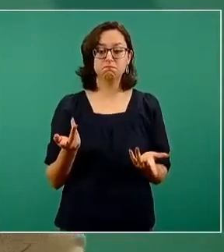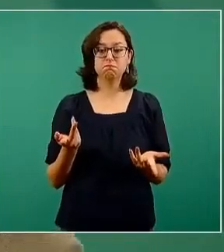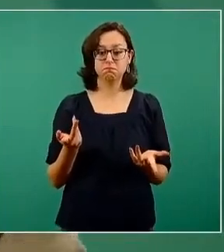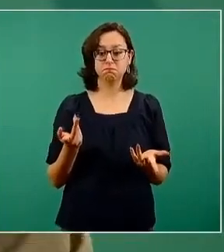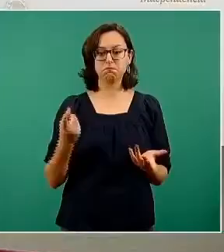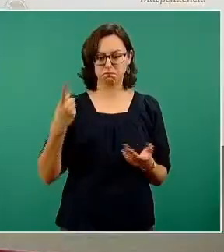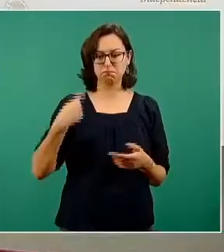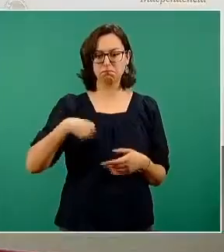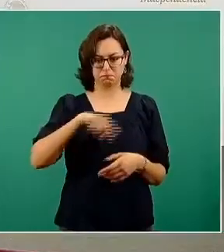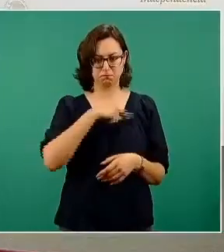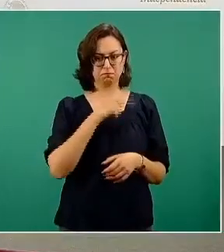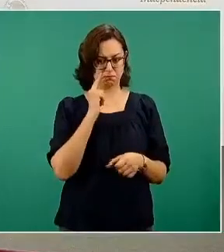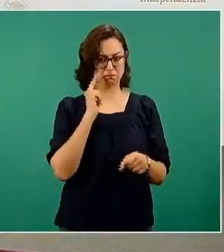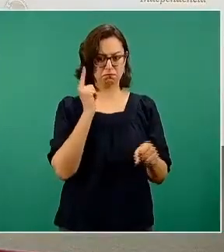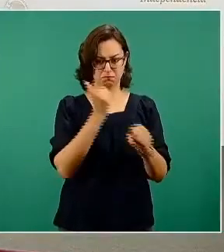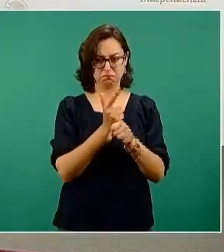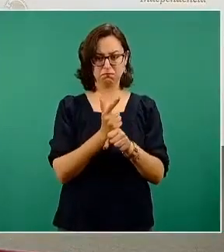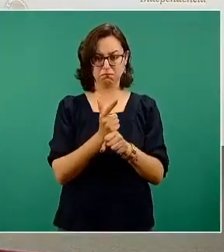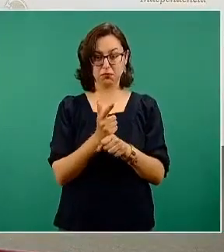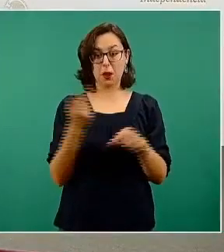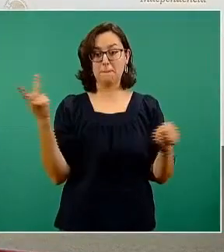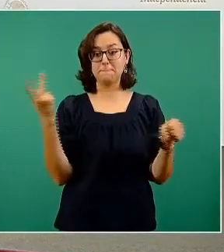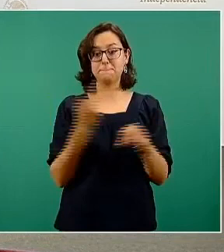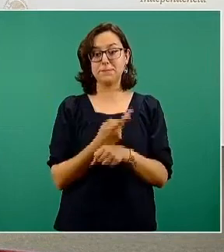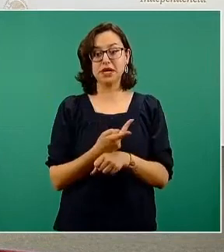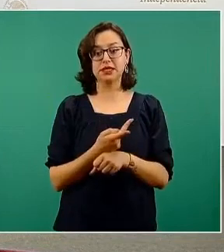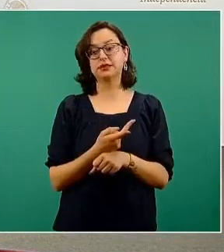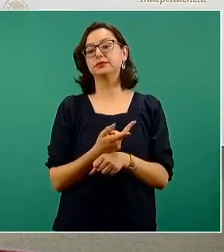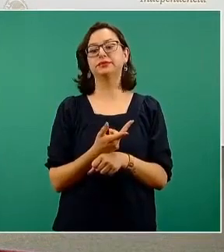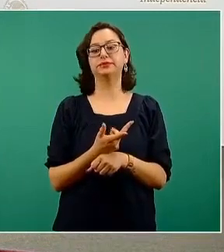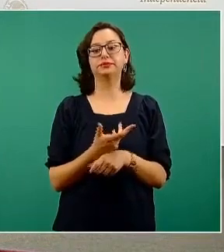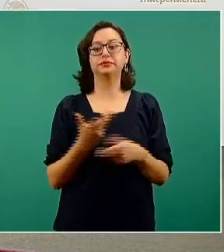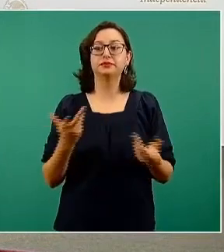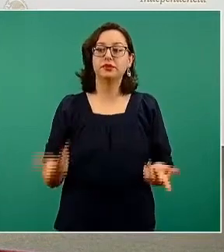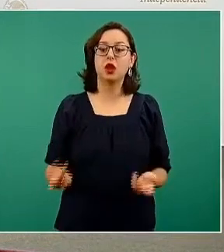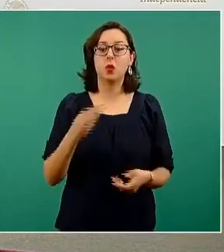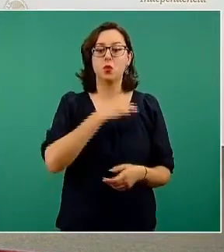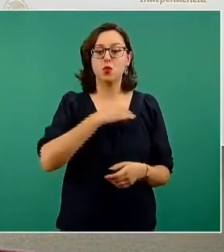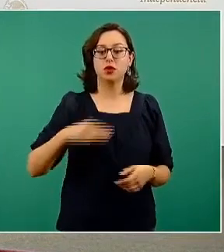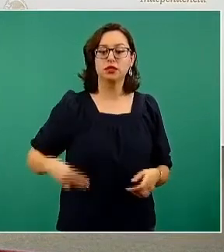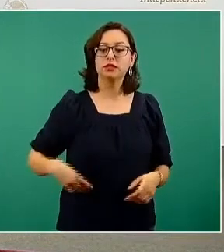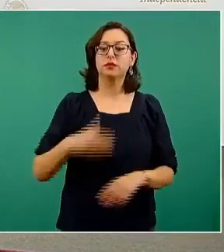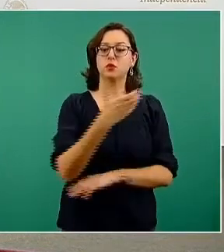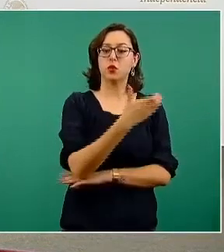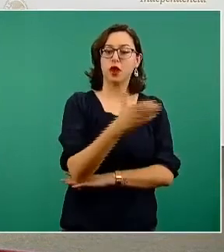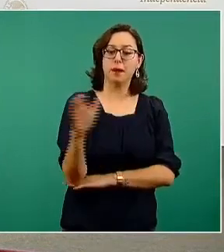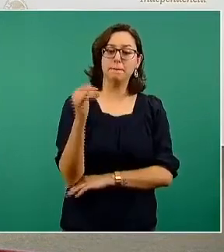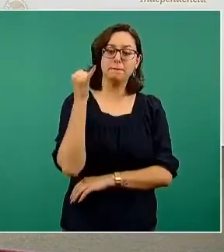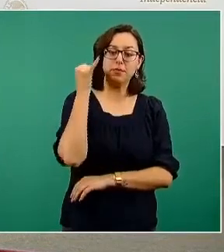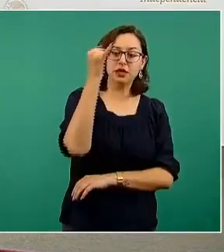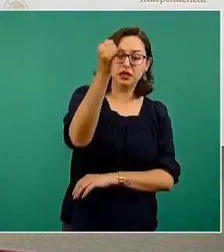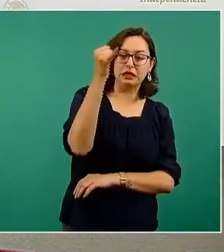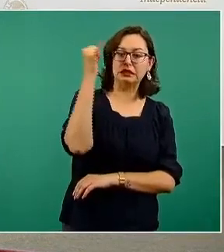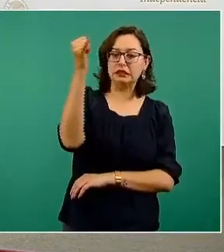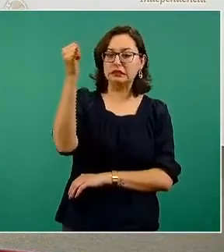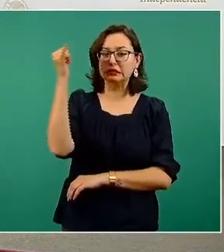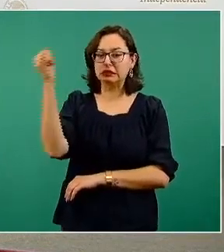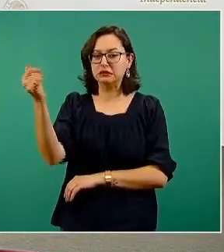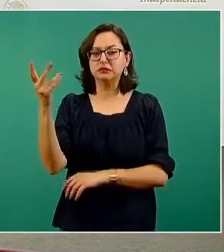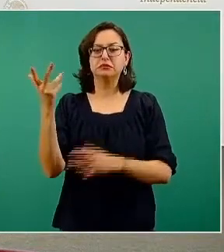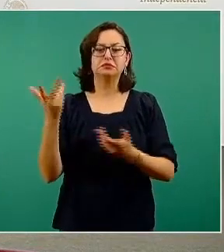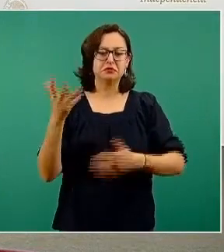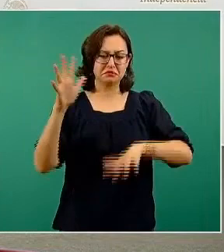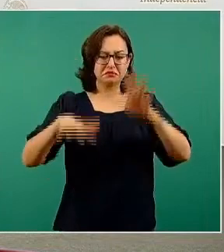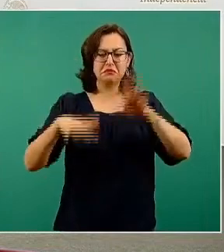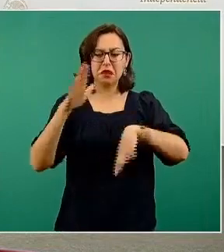vimos era, cuando estábamos en los primeros municipios pues más rurales, pues era más sencillo en general, teníamos poca